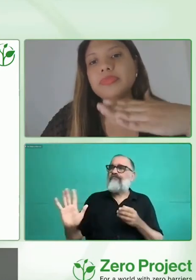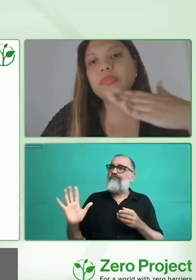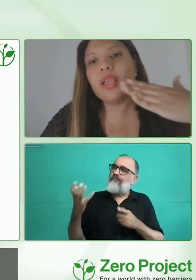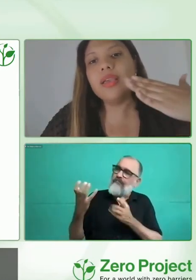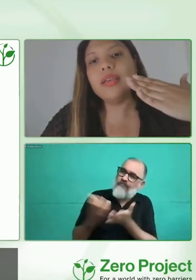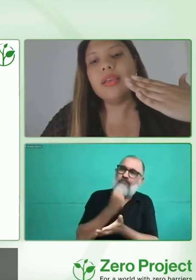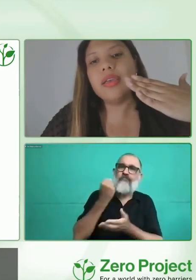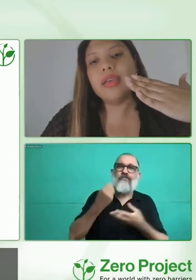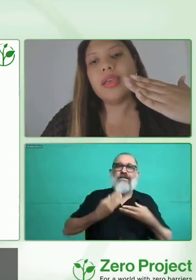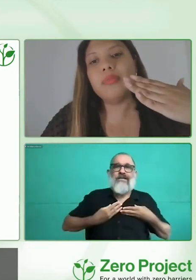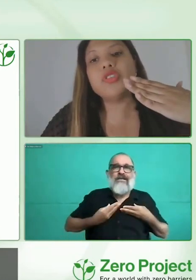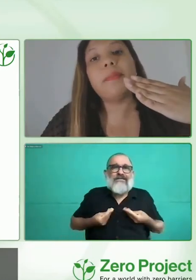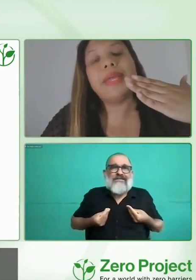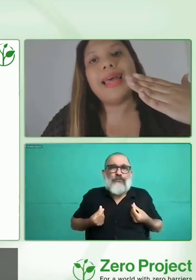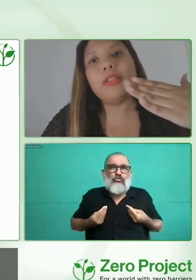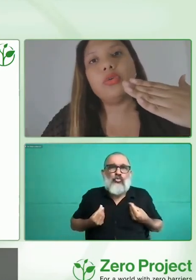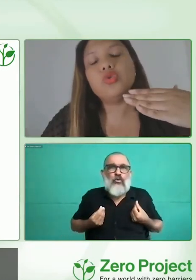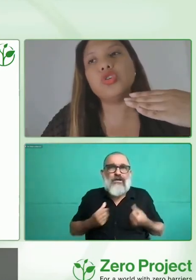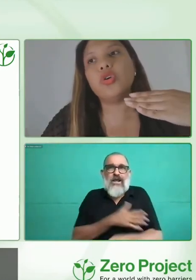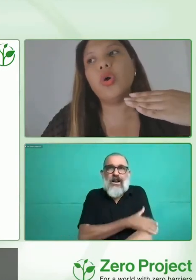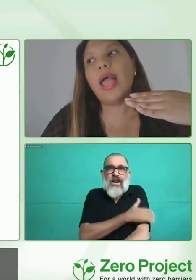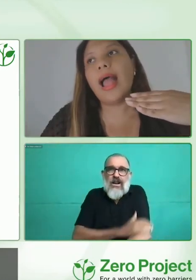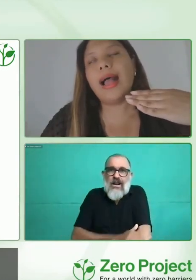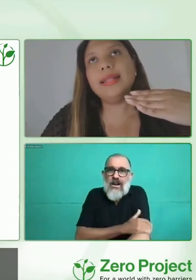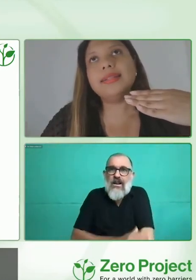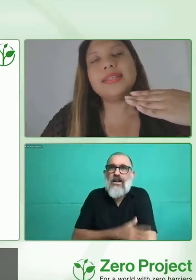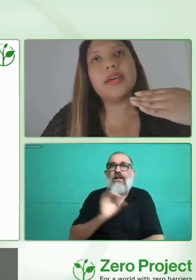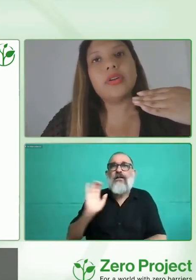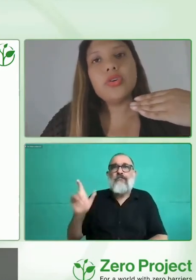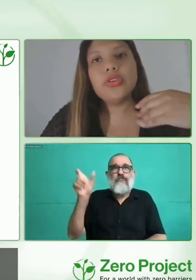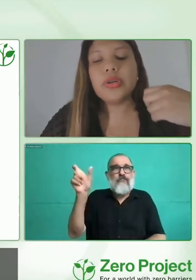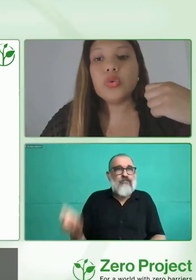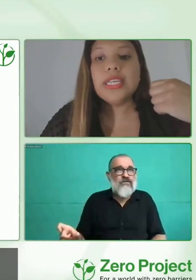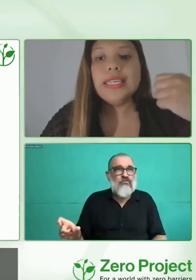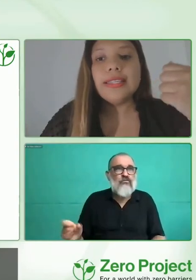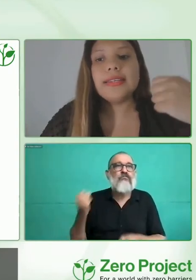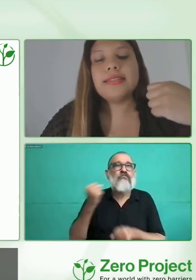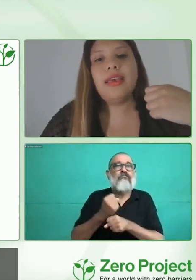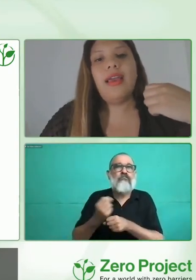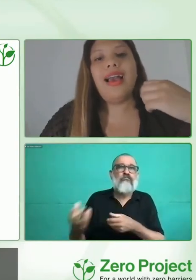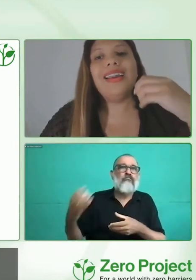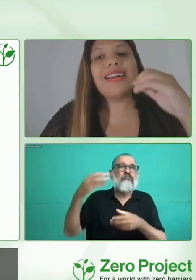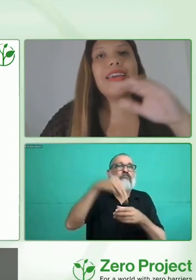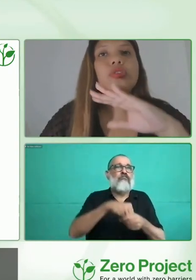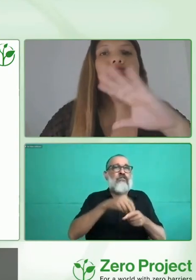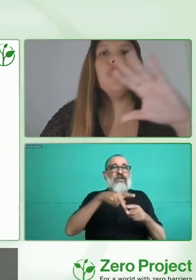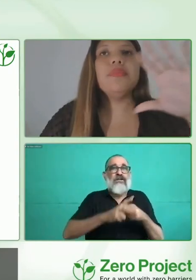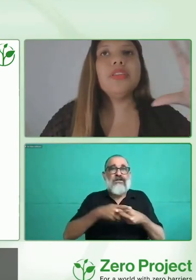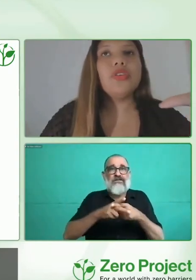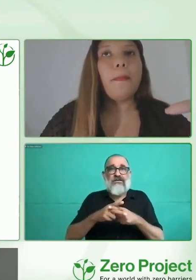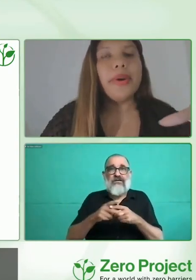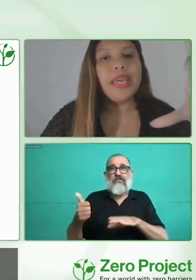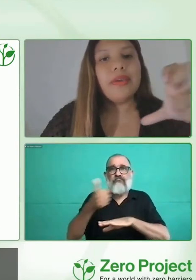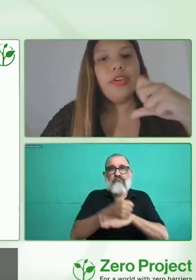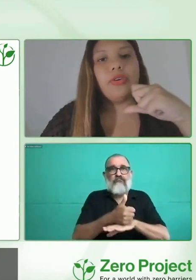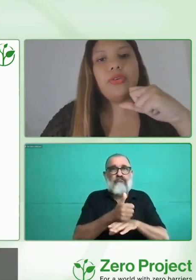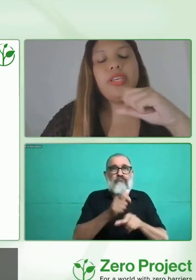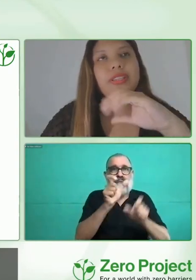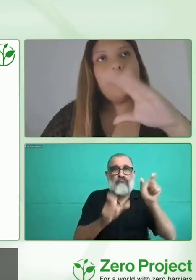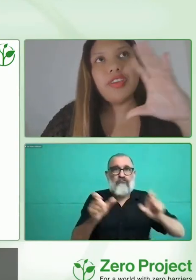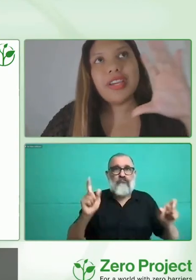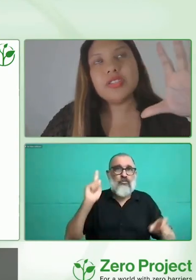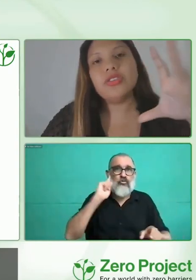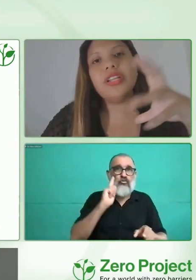panadería, hemos apelado mucho al desarrollo de rutinas, al reconocimiento